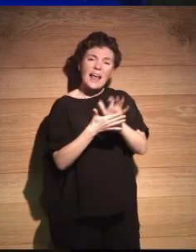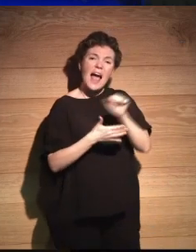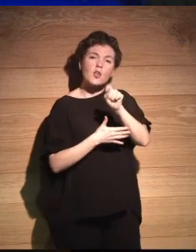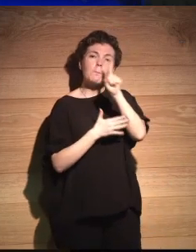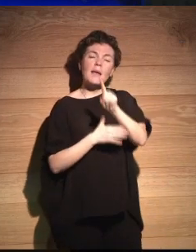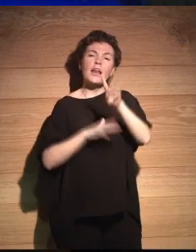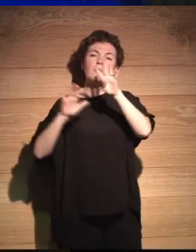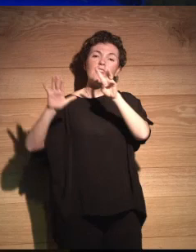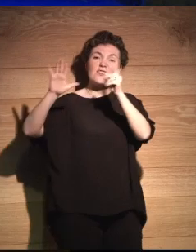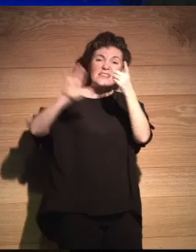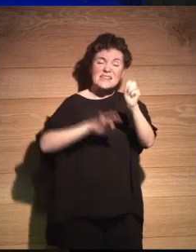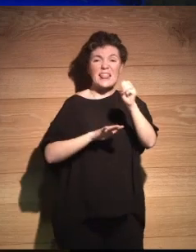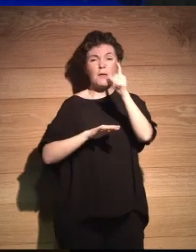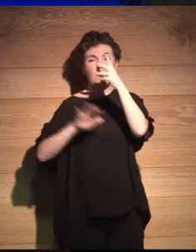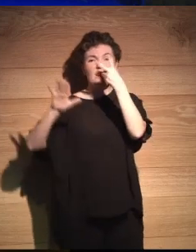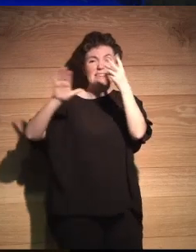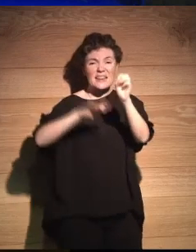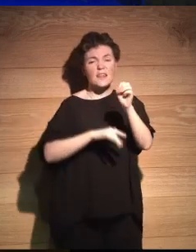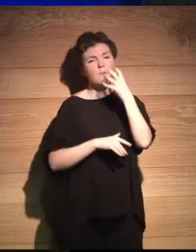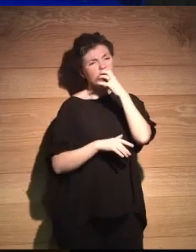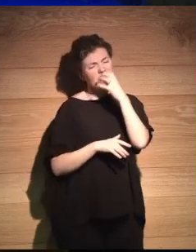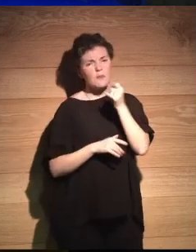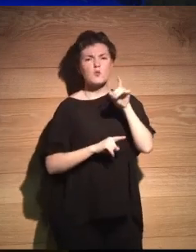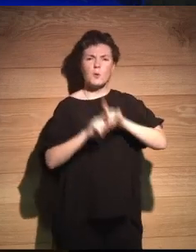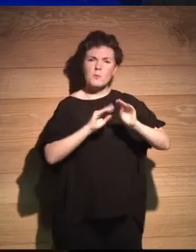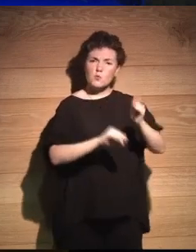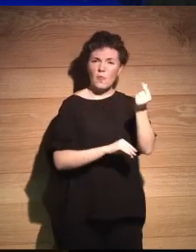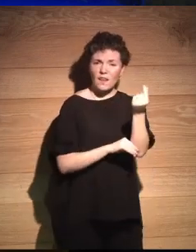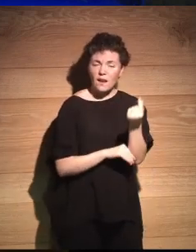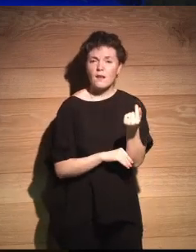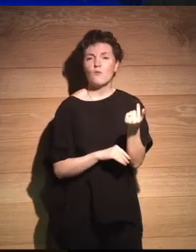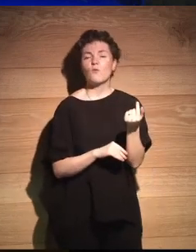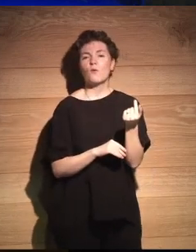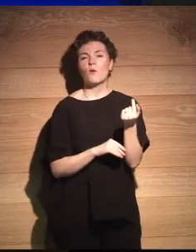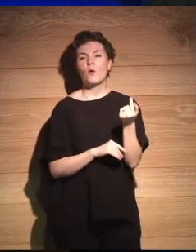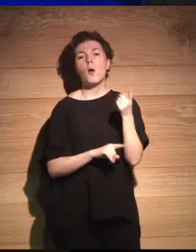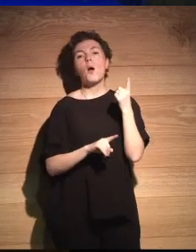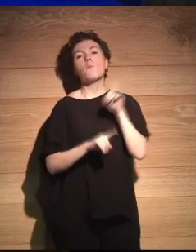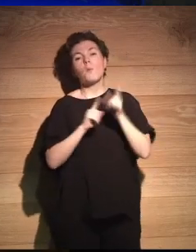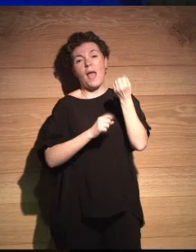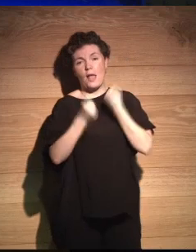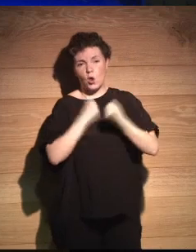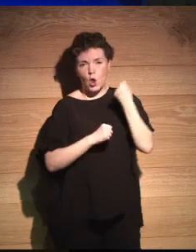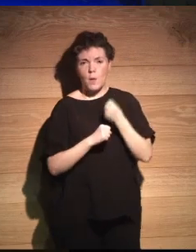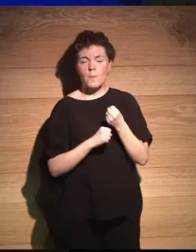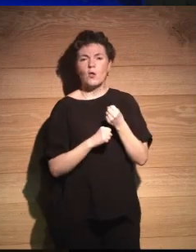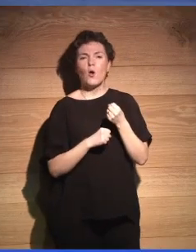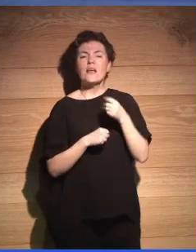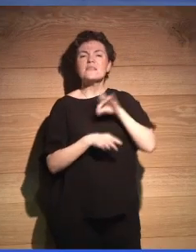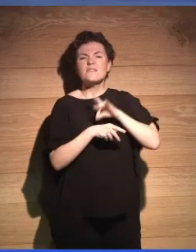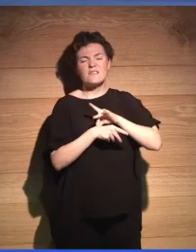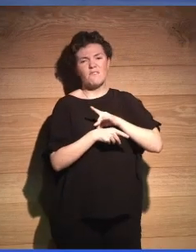60 y 70 se queja constantemente de sus problemas de dinero, de problemas económicos y de su pésimo estado de